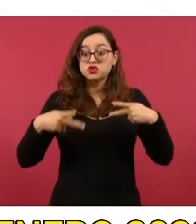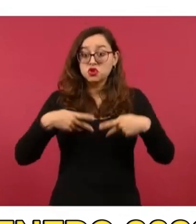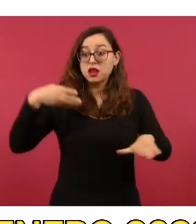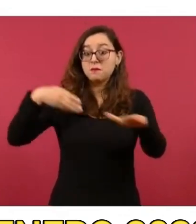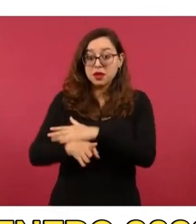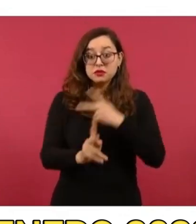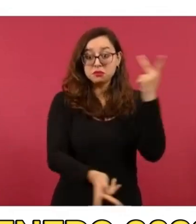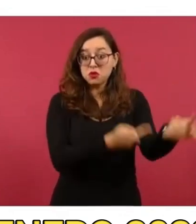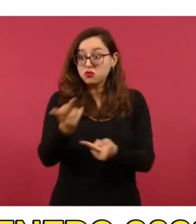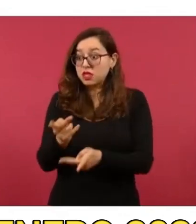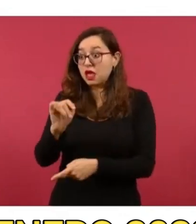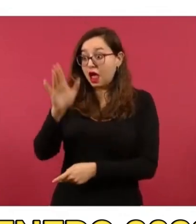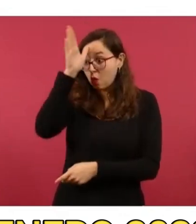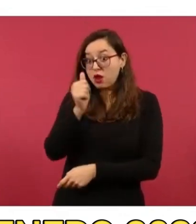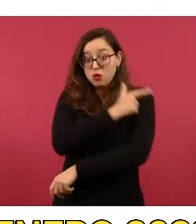Claro,